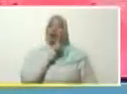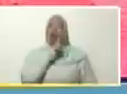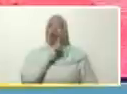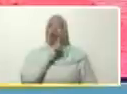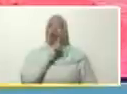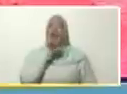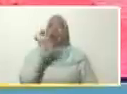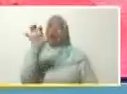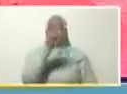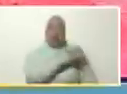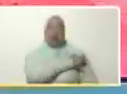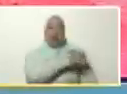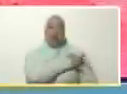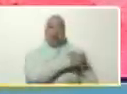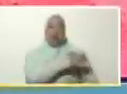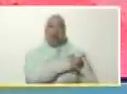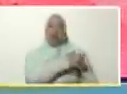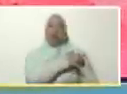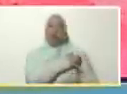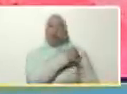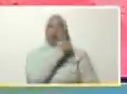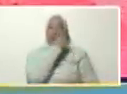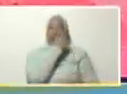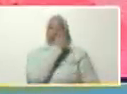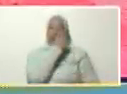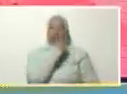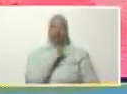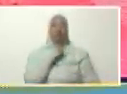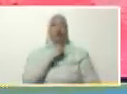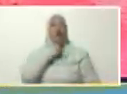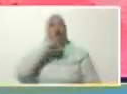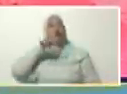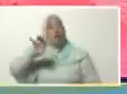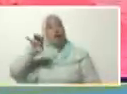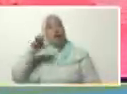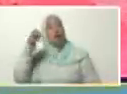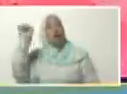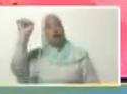meritócratas, más tócratas que meri,